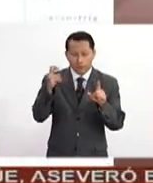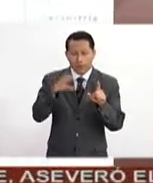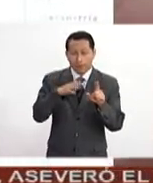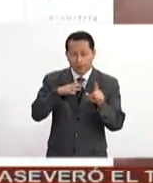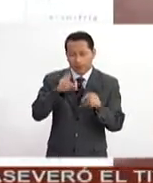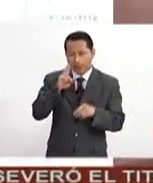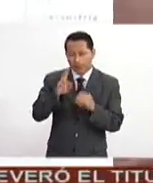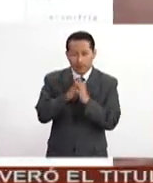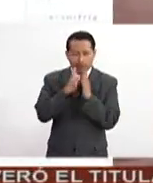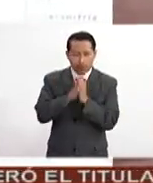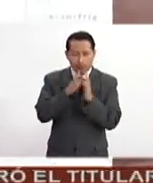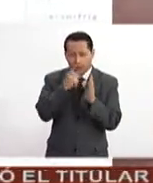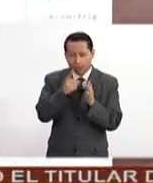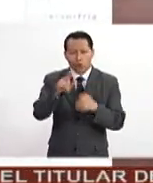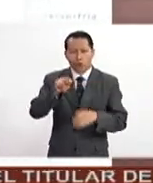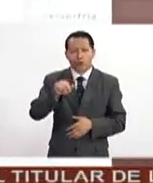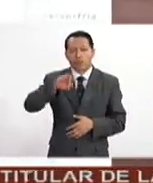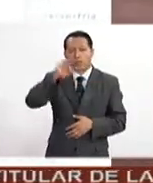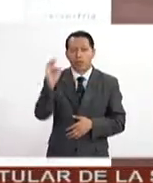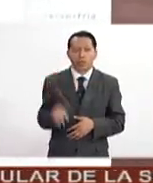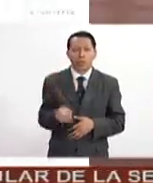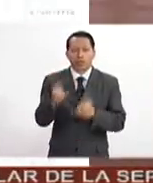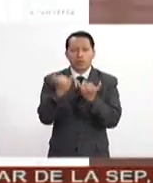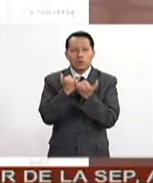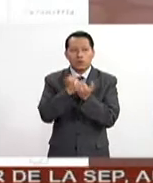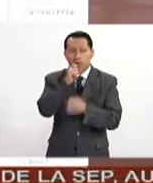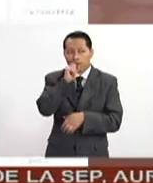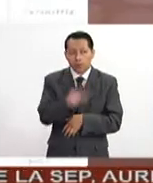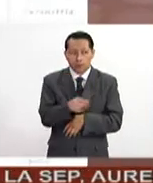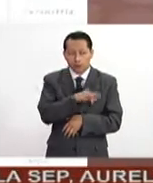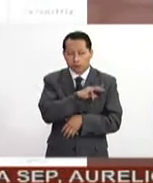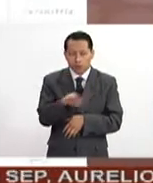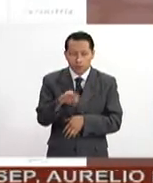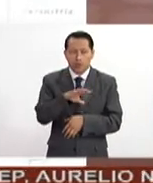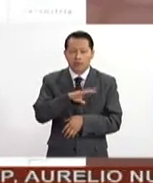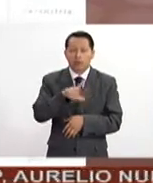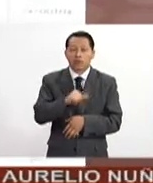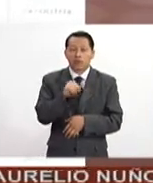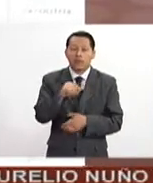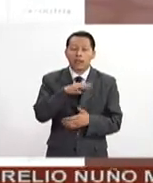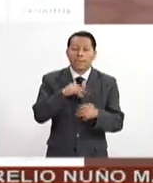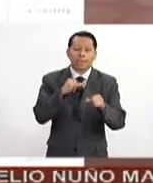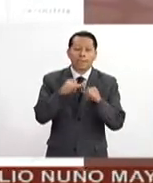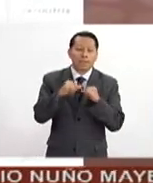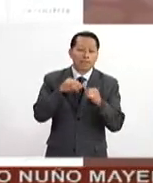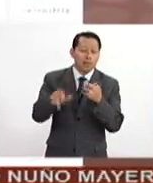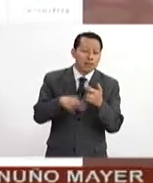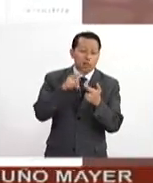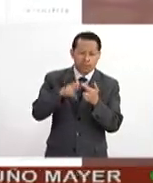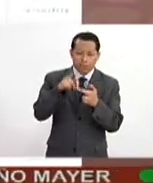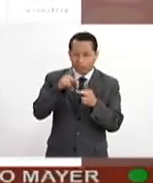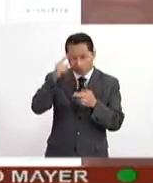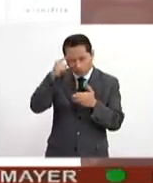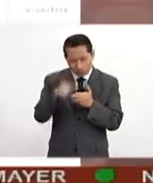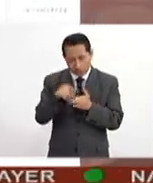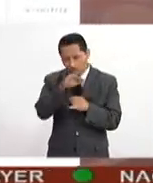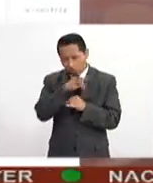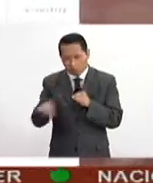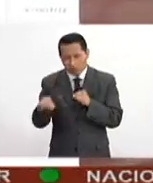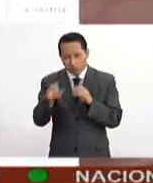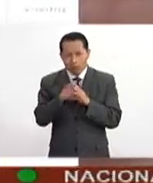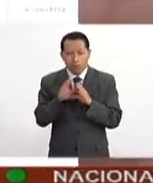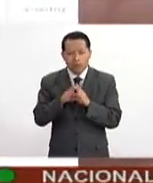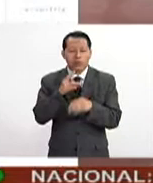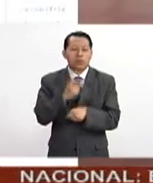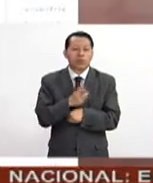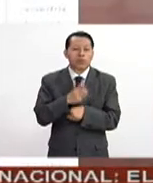de participación que les decía, es casi 80%. Luego viene un mapa regional, pero ese último gráfico creo que es, en la